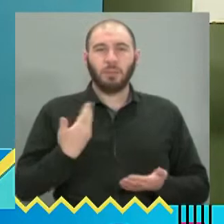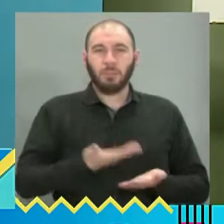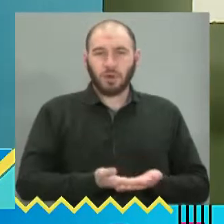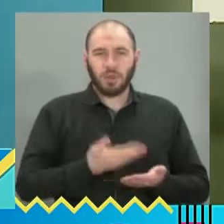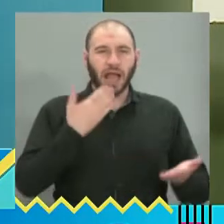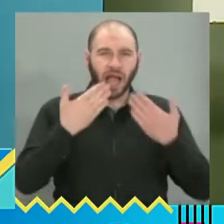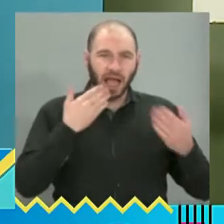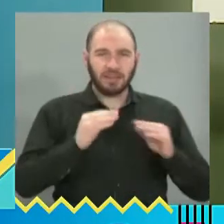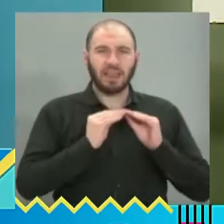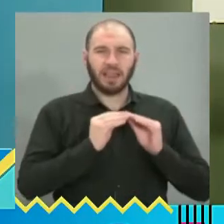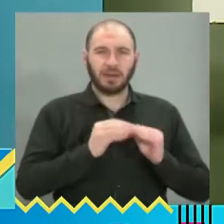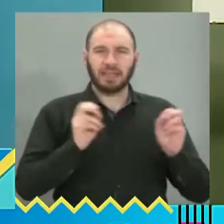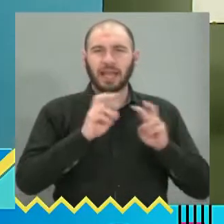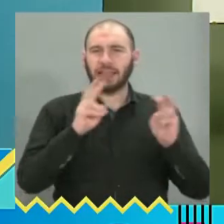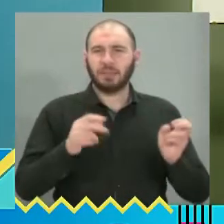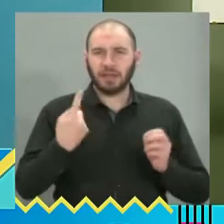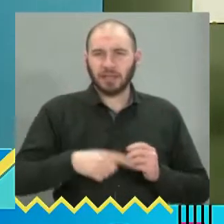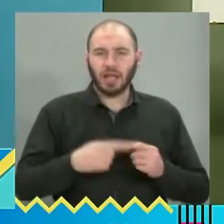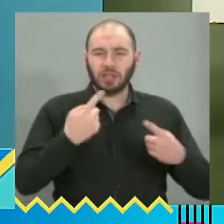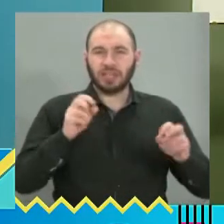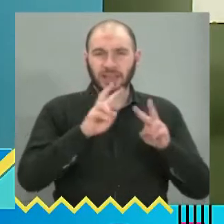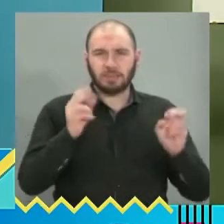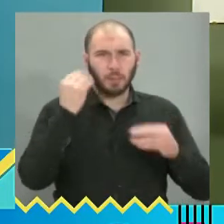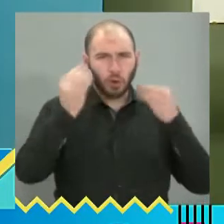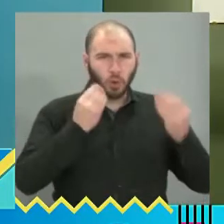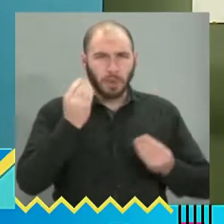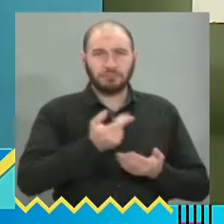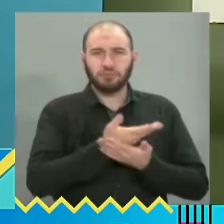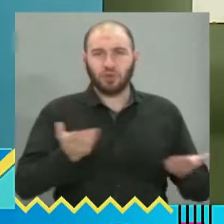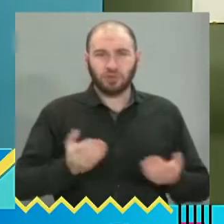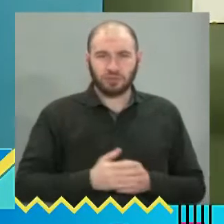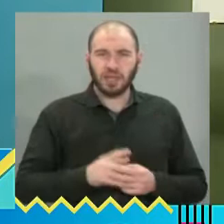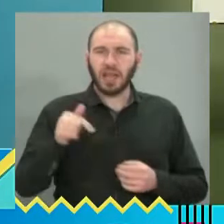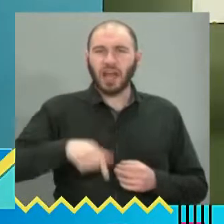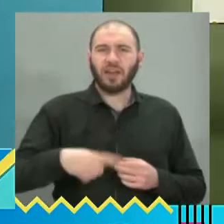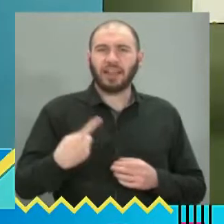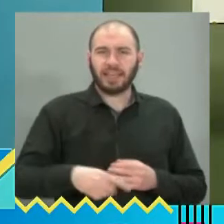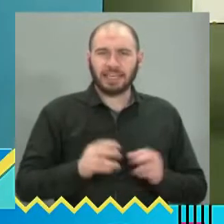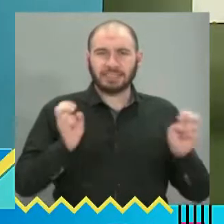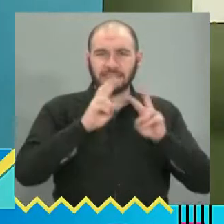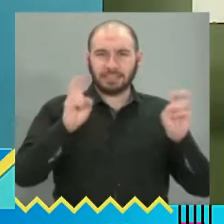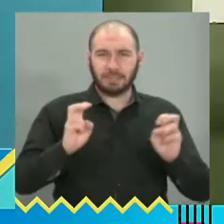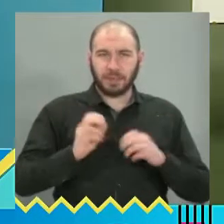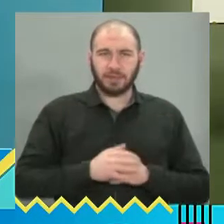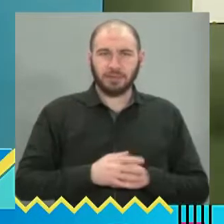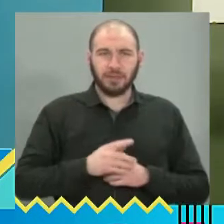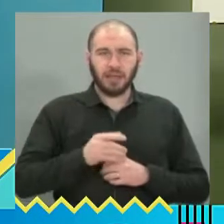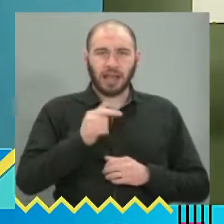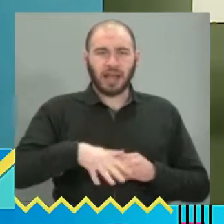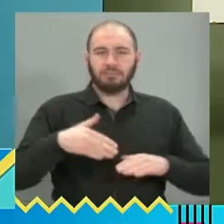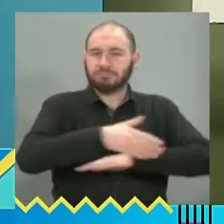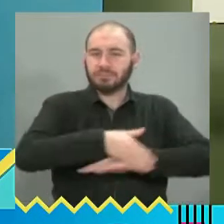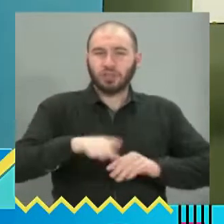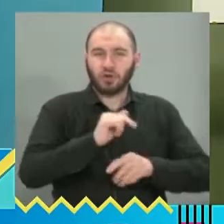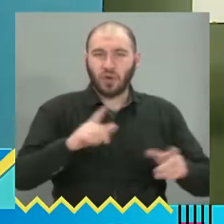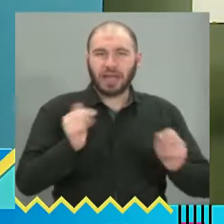alguna charla, algún debate que tenga que ver con aquellos temas que nos preocupan a todos. Y en este caso, una temática que no entiende de fronteras,